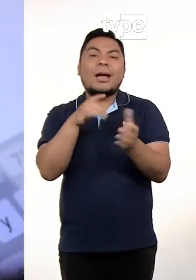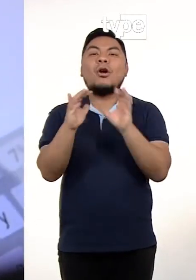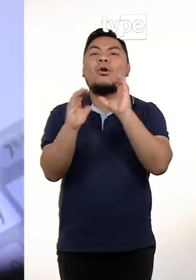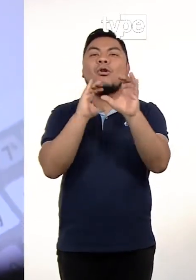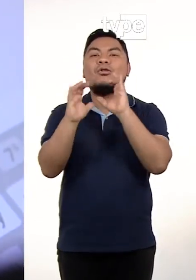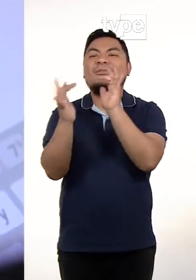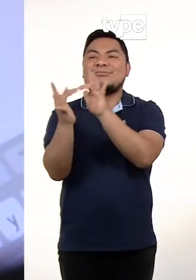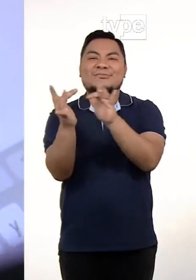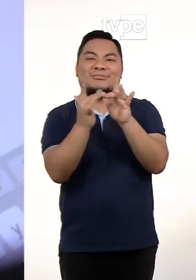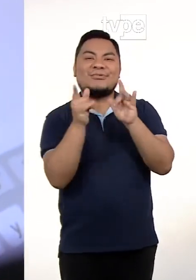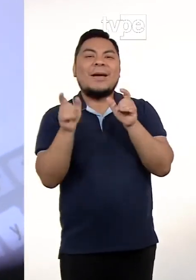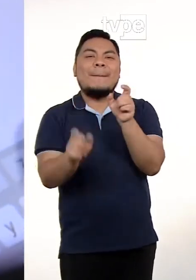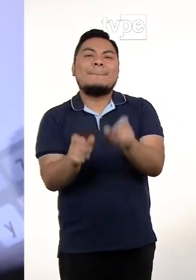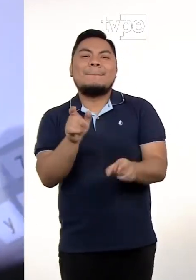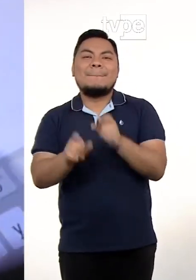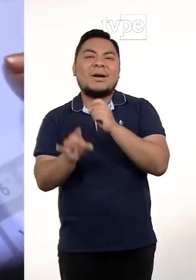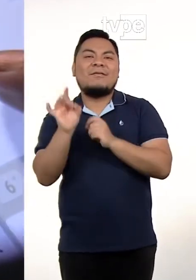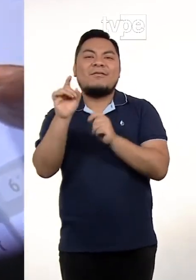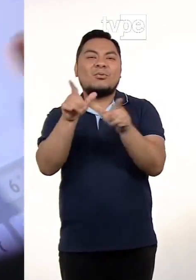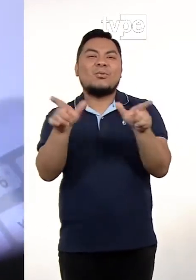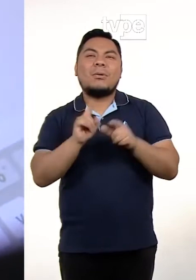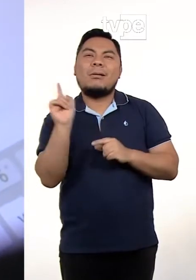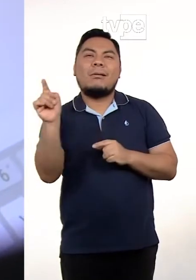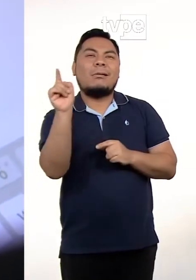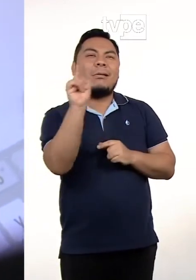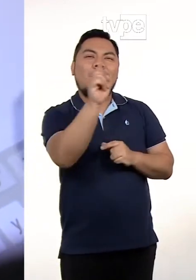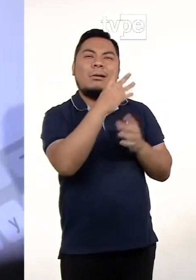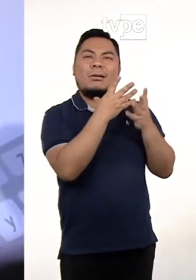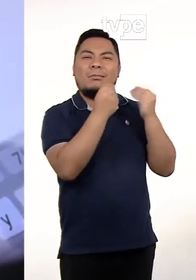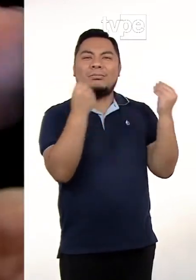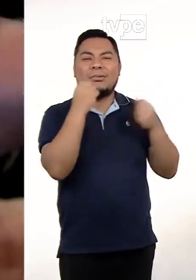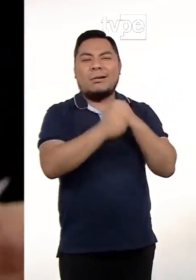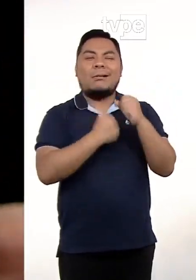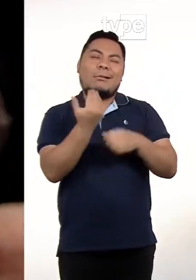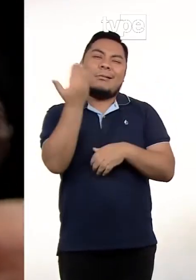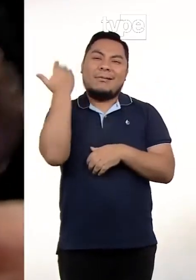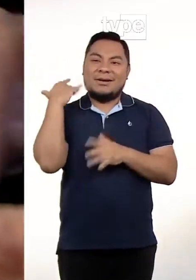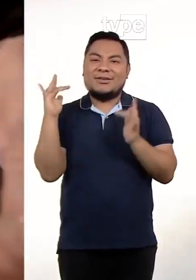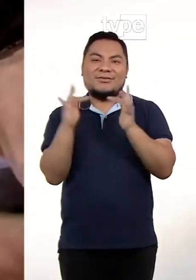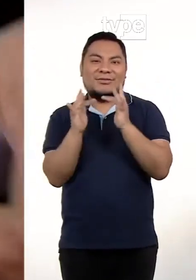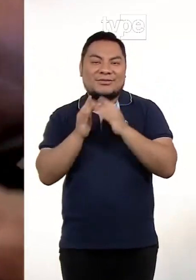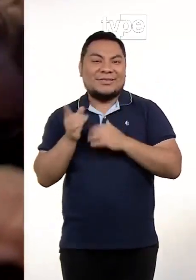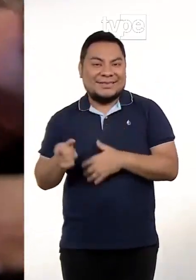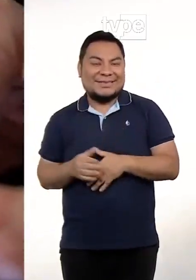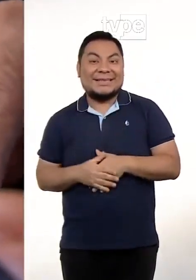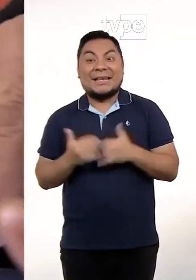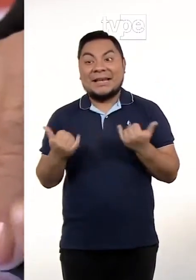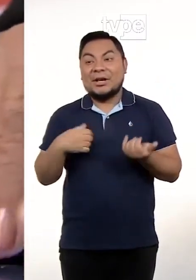tener comunicación con personas de muchísimos